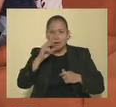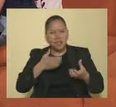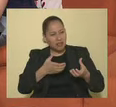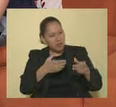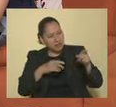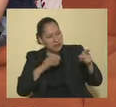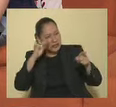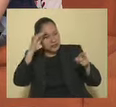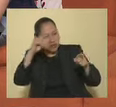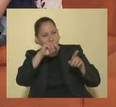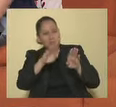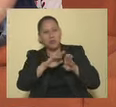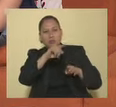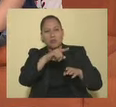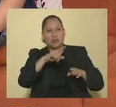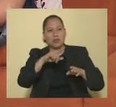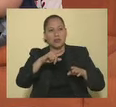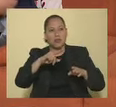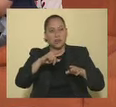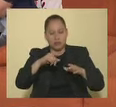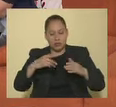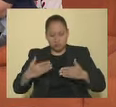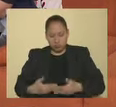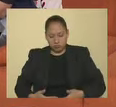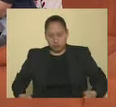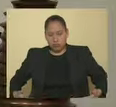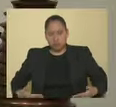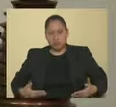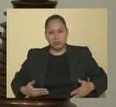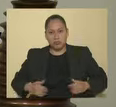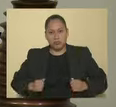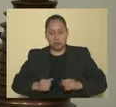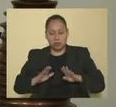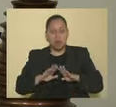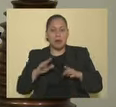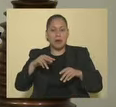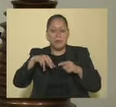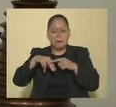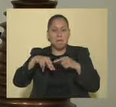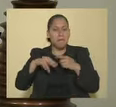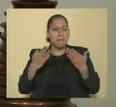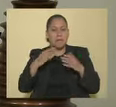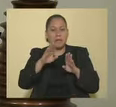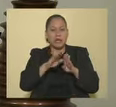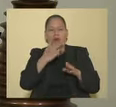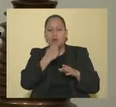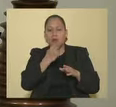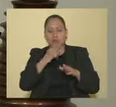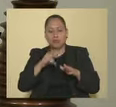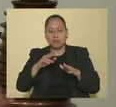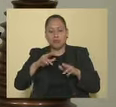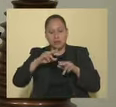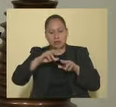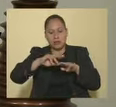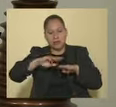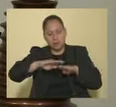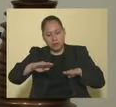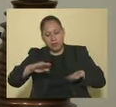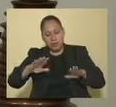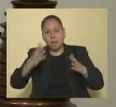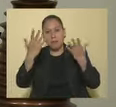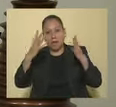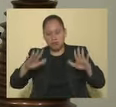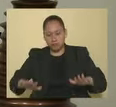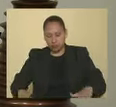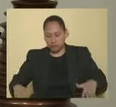un señor que le faltaba pues exactamente a partir de aquí las piernas y andaba en una patineta. Uh-huh. Entonces, por estarse arrastrando con las